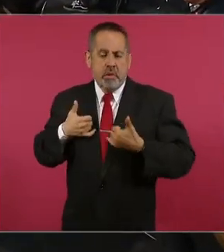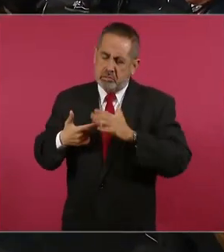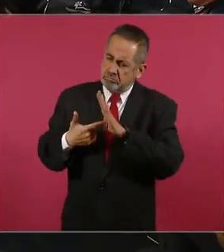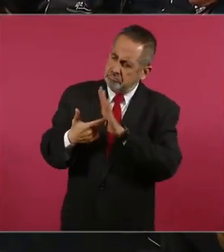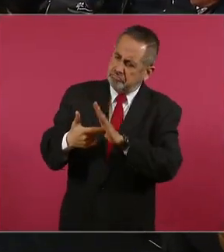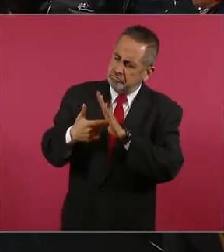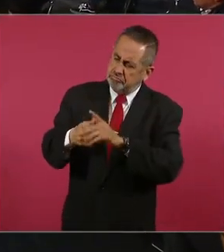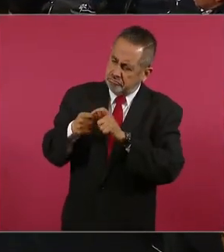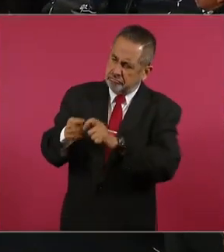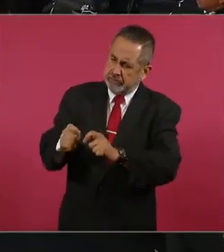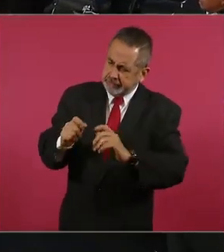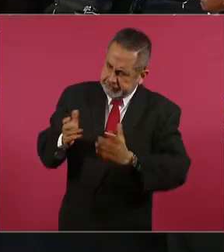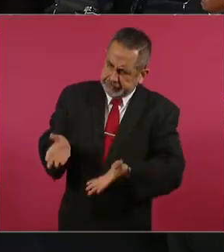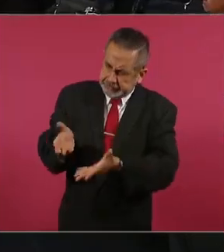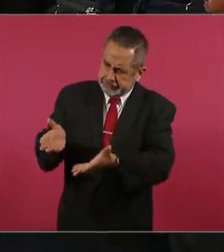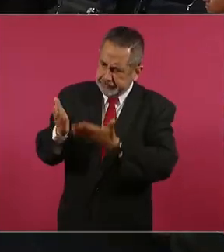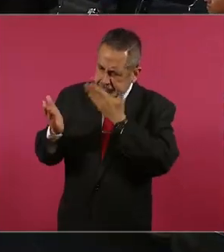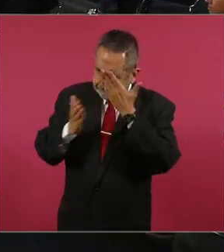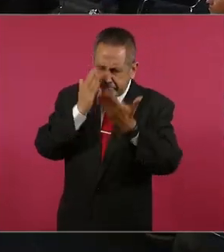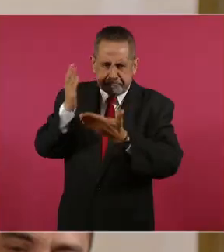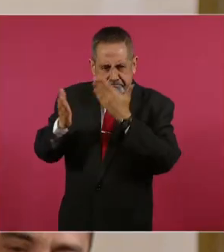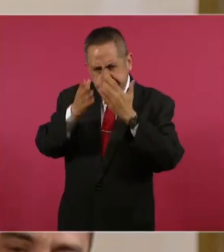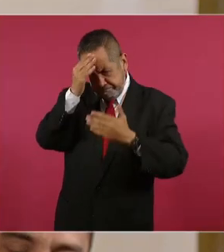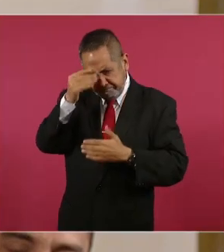Esto y también